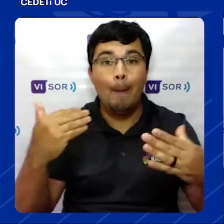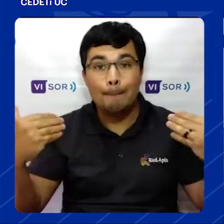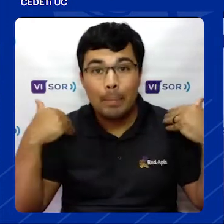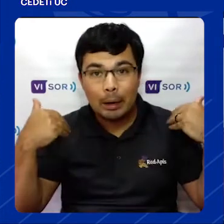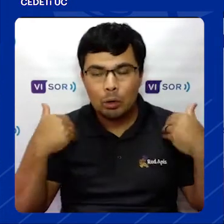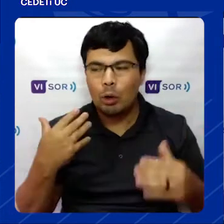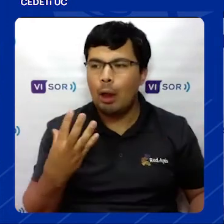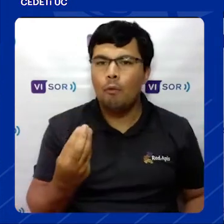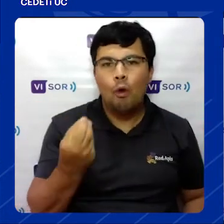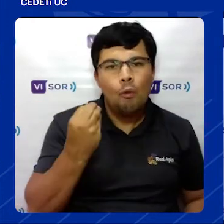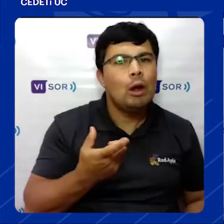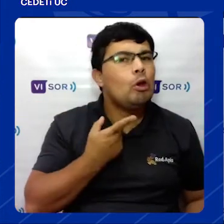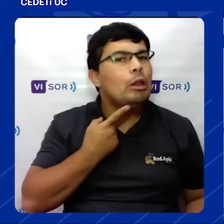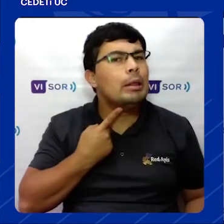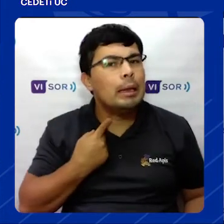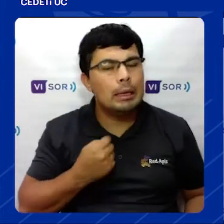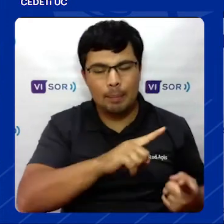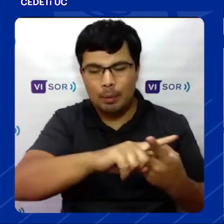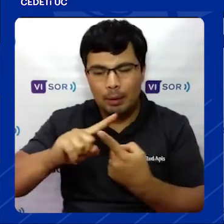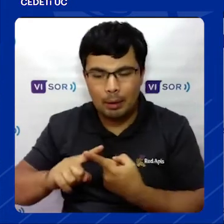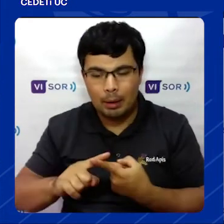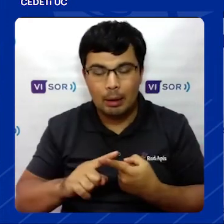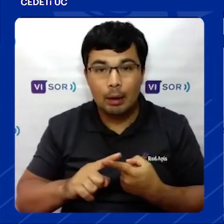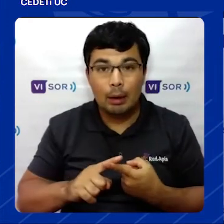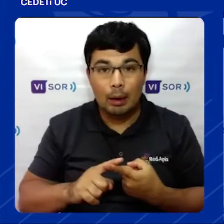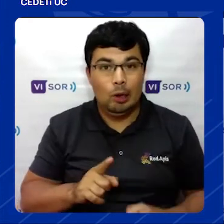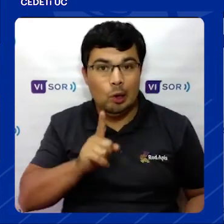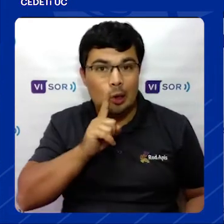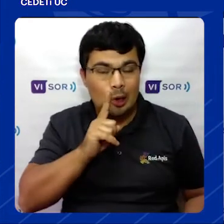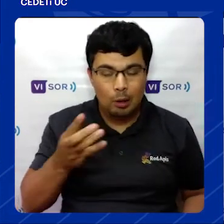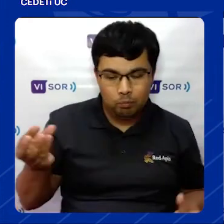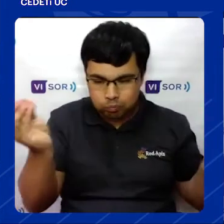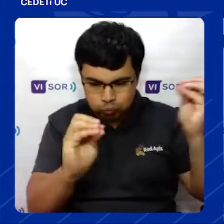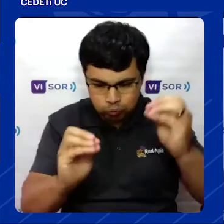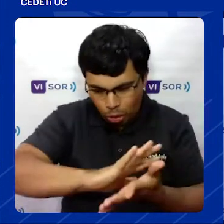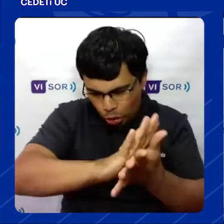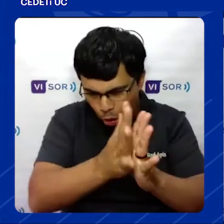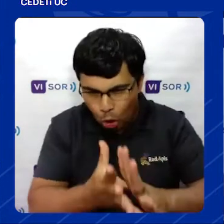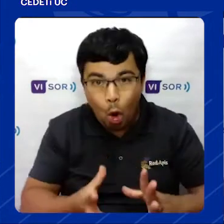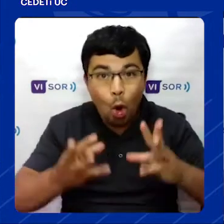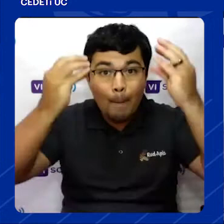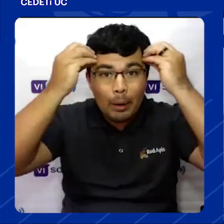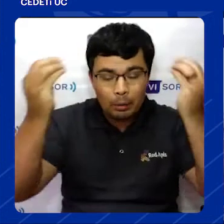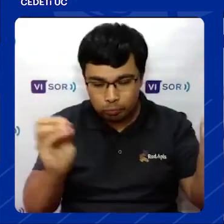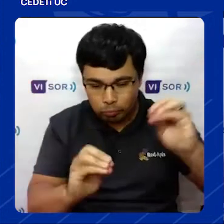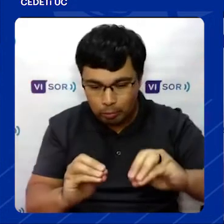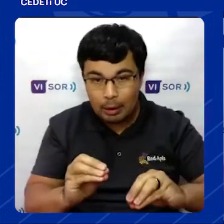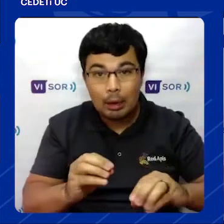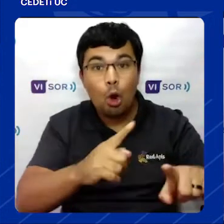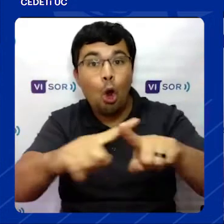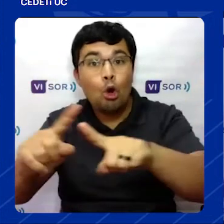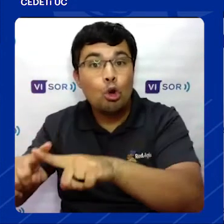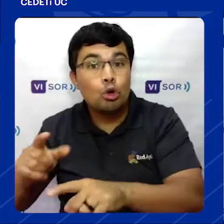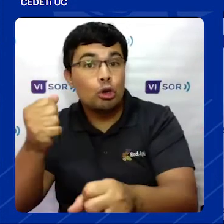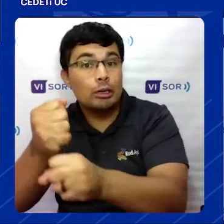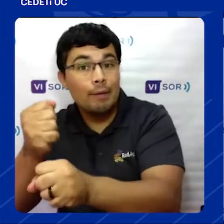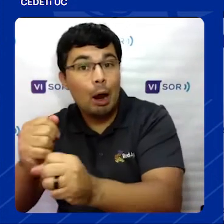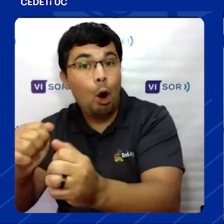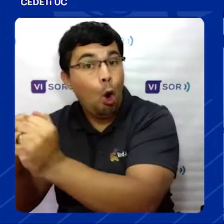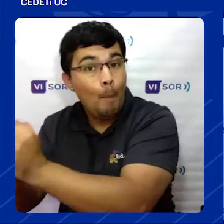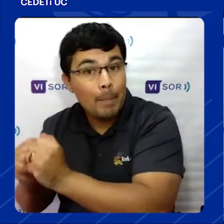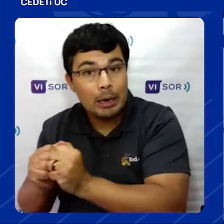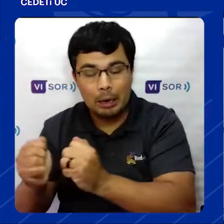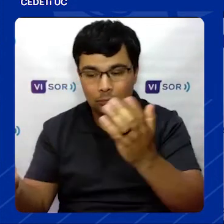súper interesante en el fondo para los participantes poder aplicar y también contrastar con otros trabajos de otros compañeros y compañeras.